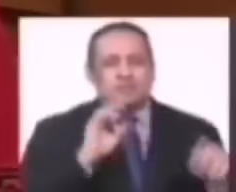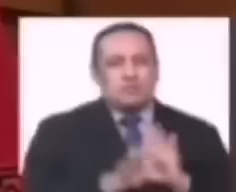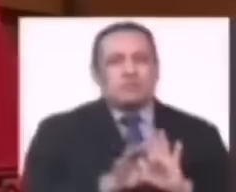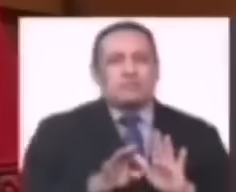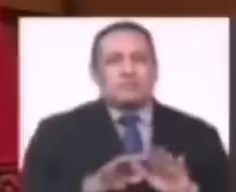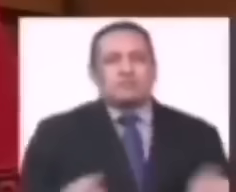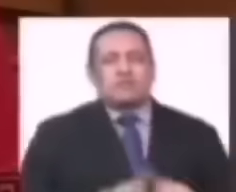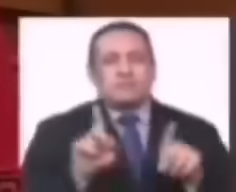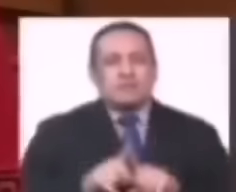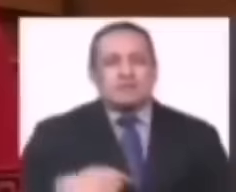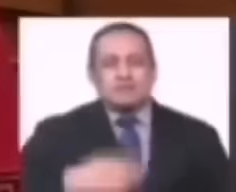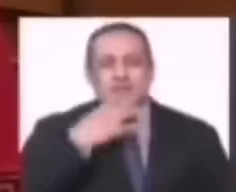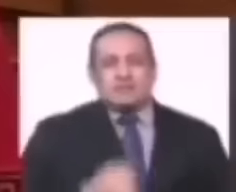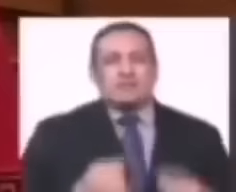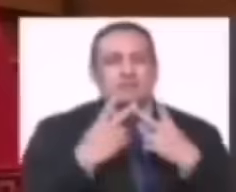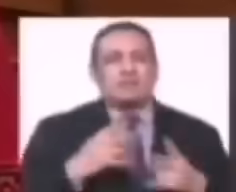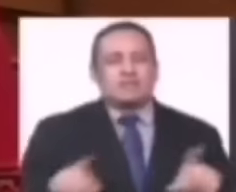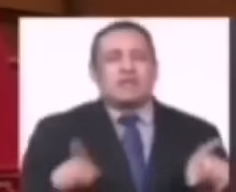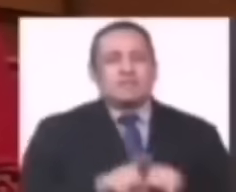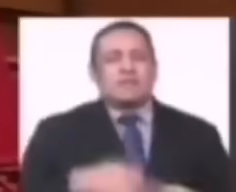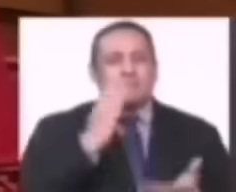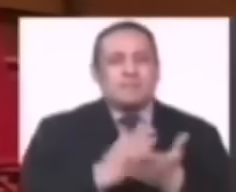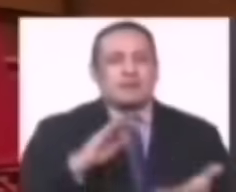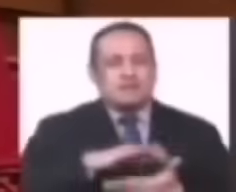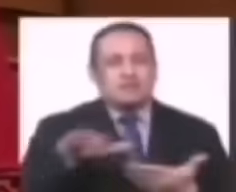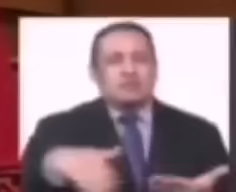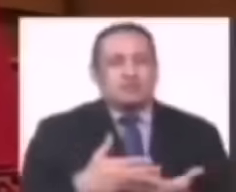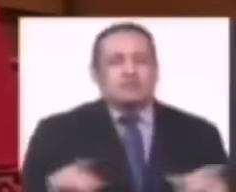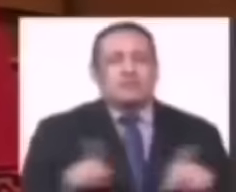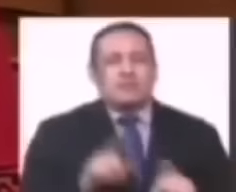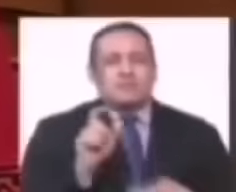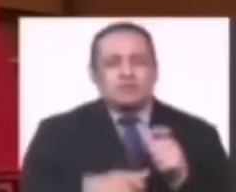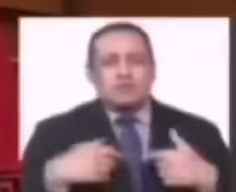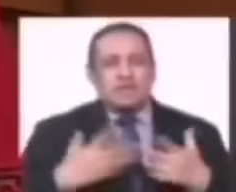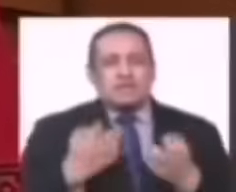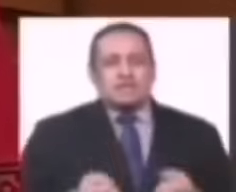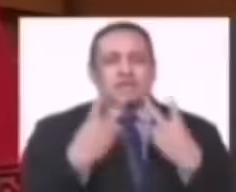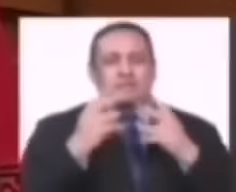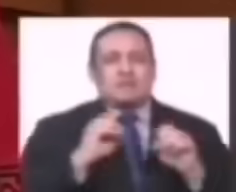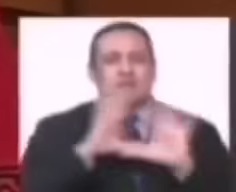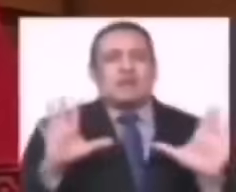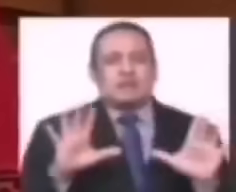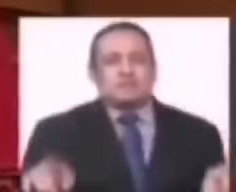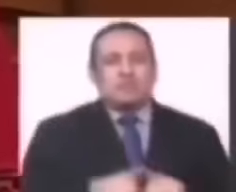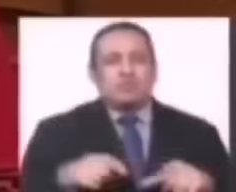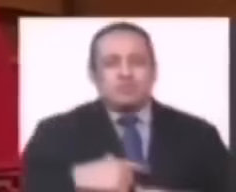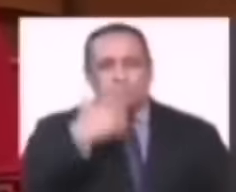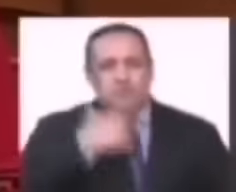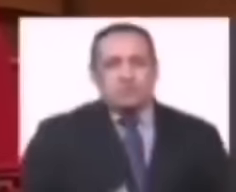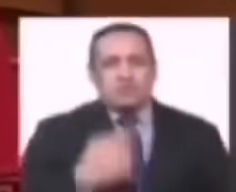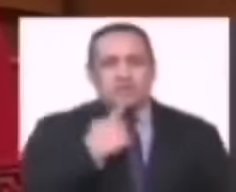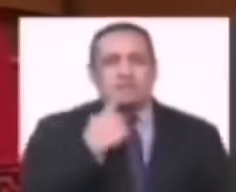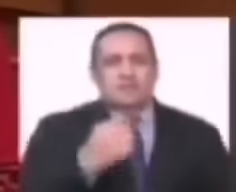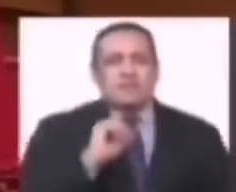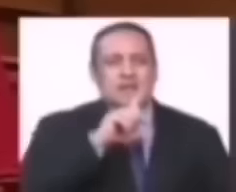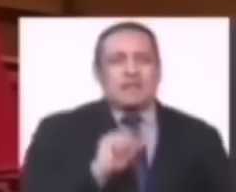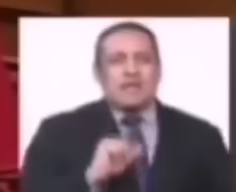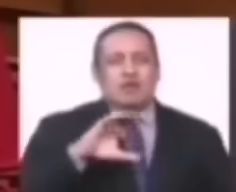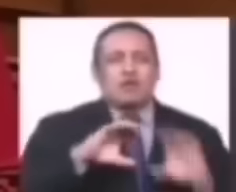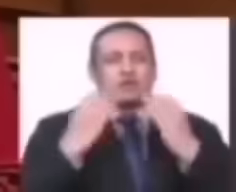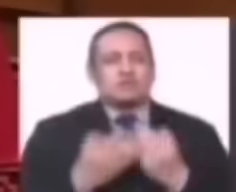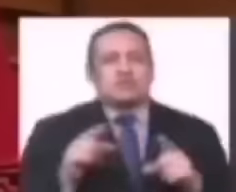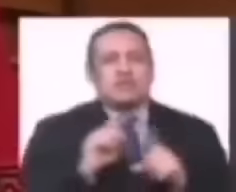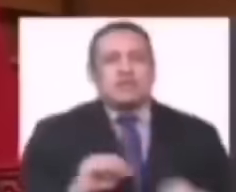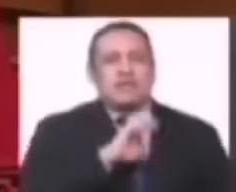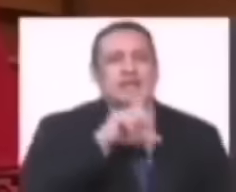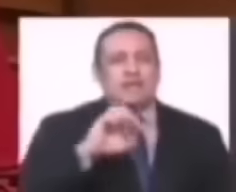Y efectivamente, en parte de eso, hay personas que queremos ser visibilizadas. Yo, por ejemplo, quiero que se me diga la congresista, no quiero que se me diga